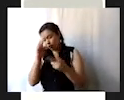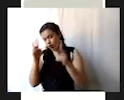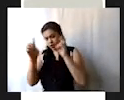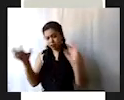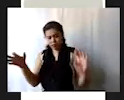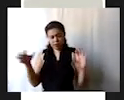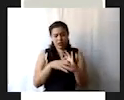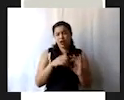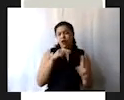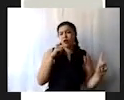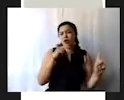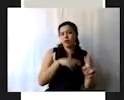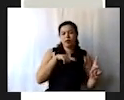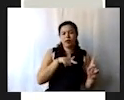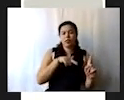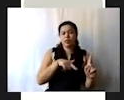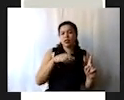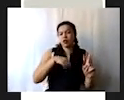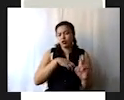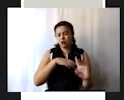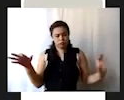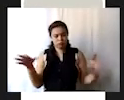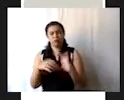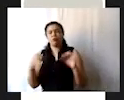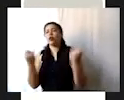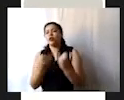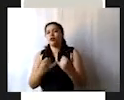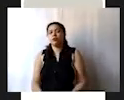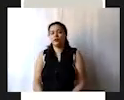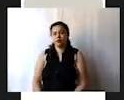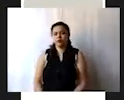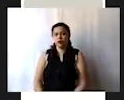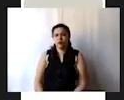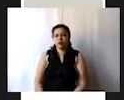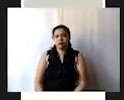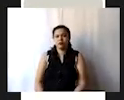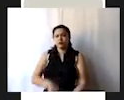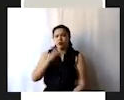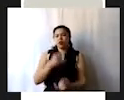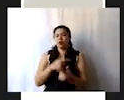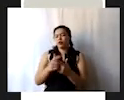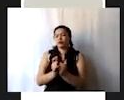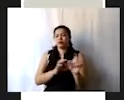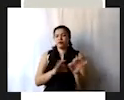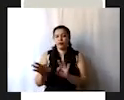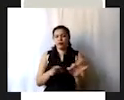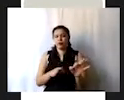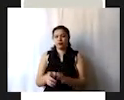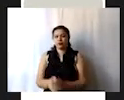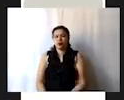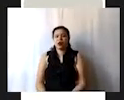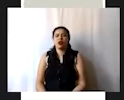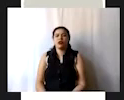17 Objetivos de Desarrollo Sostenible. Y esto a través de un grupo de trabajo que fue